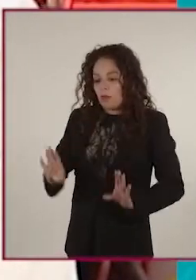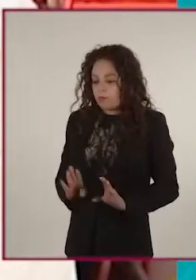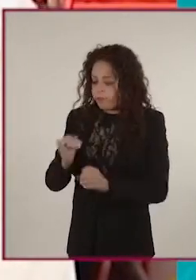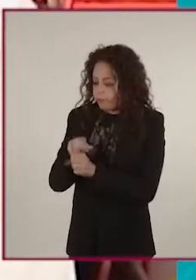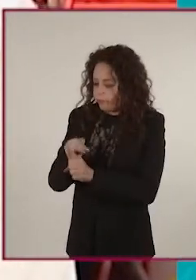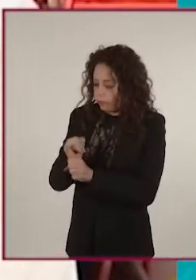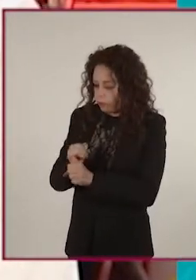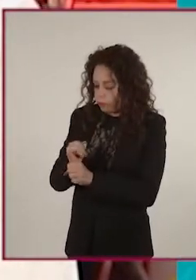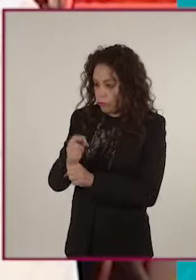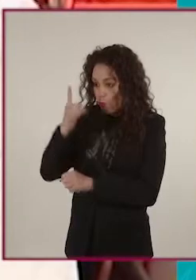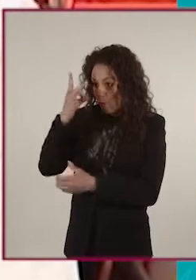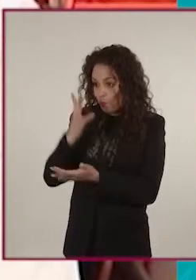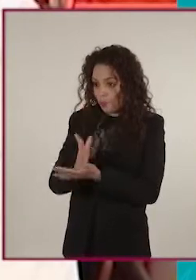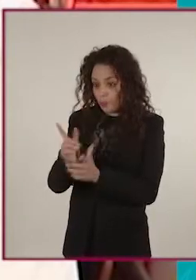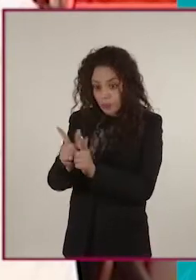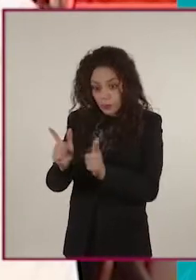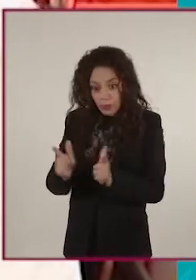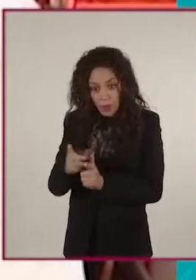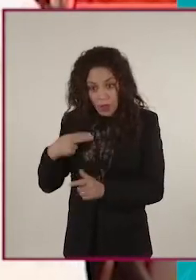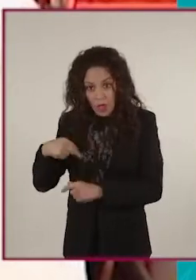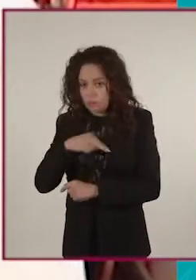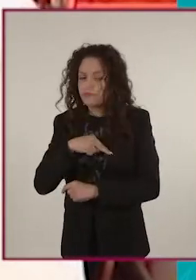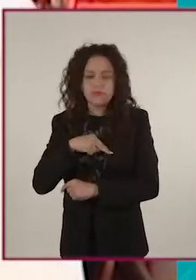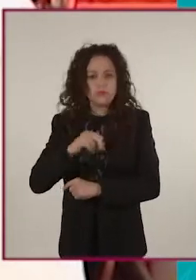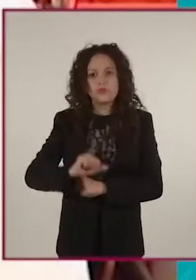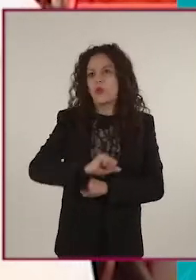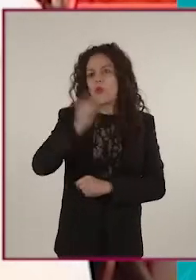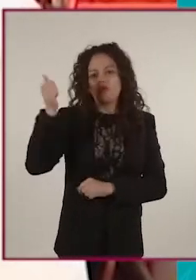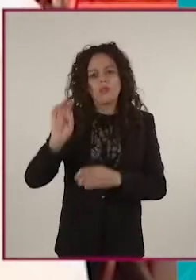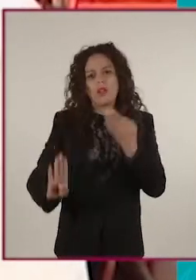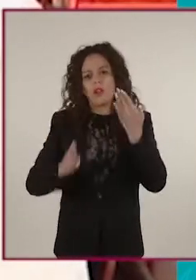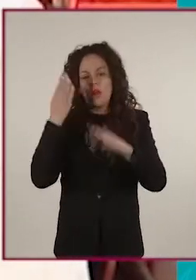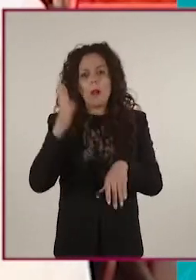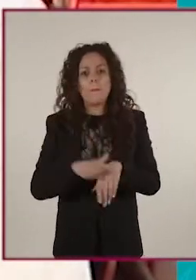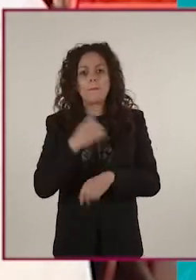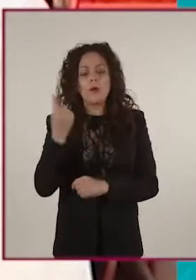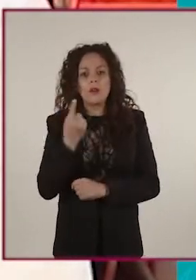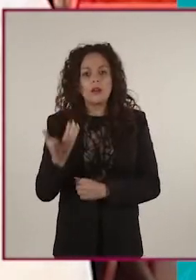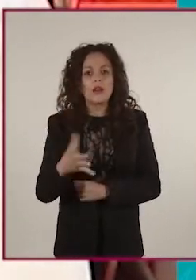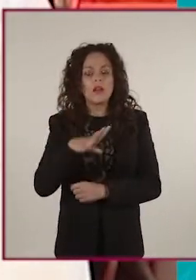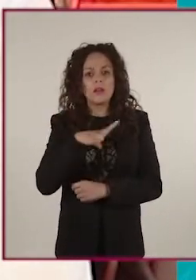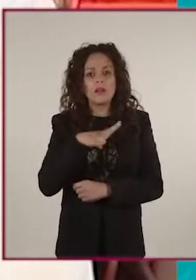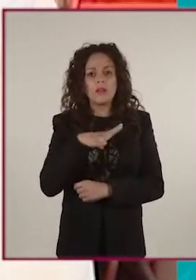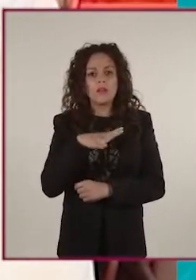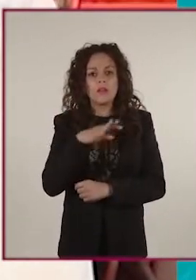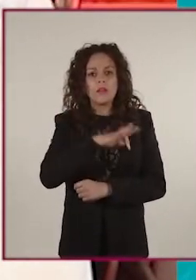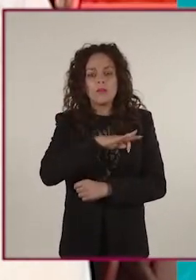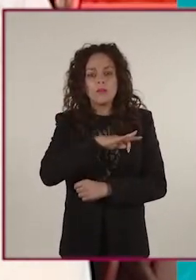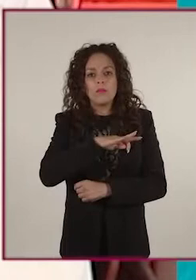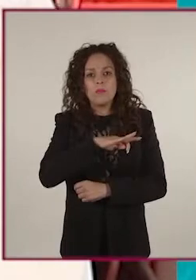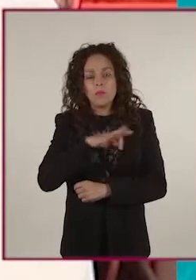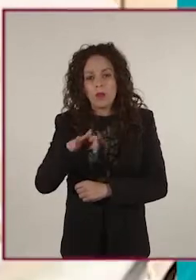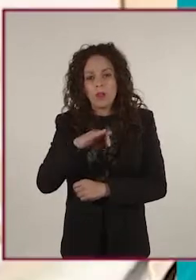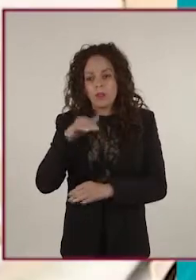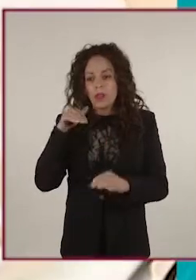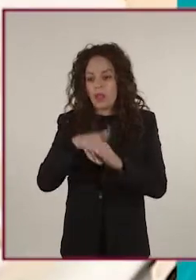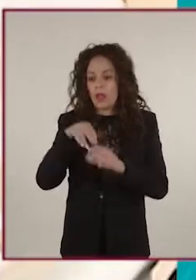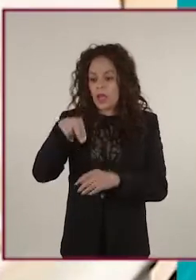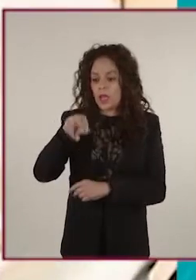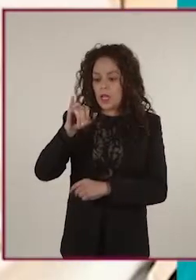solo en nuestro grupo, sino en otros lugares del mundo. Se estudiaba porque tiene la capacidad de fijar nitrógeno,